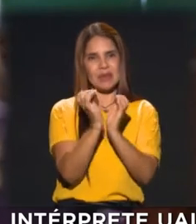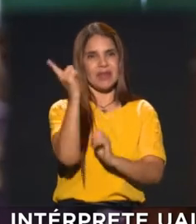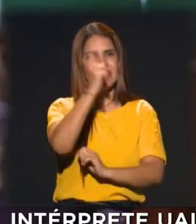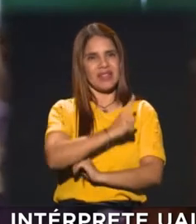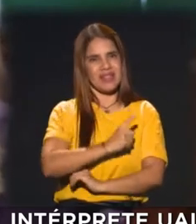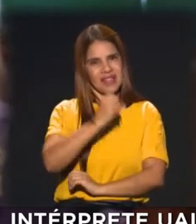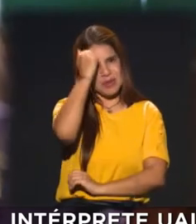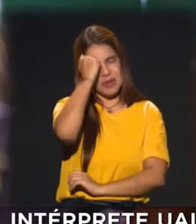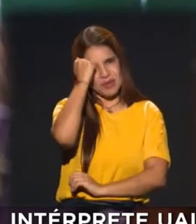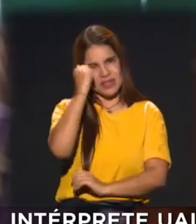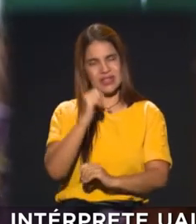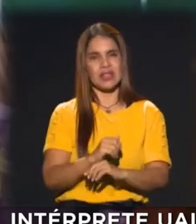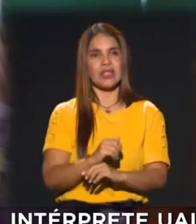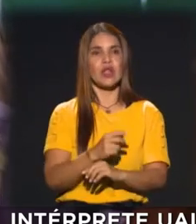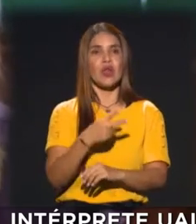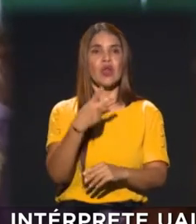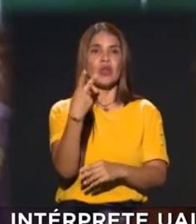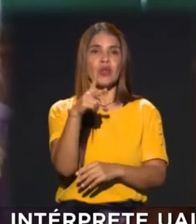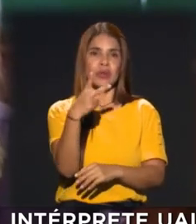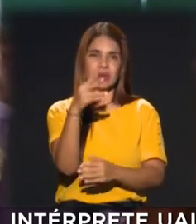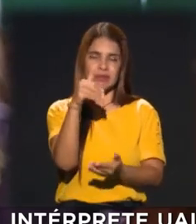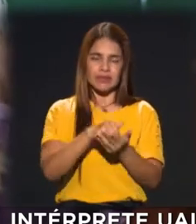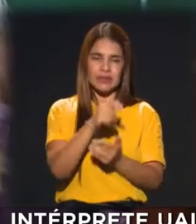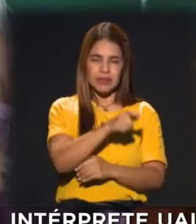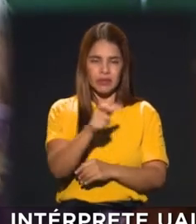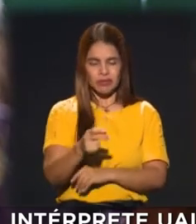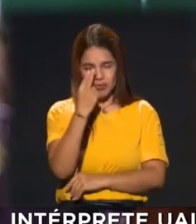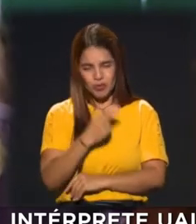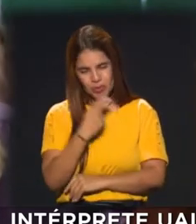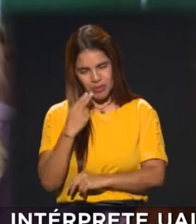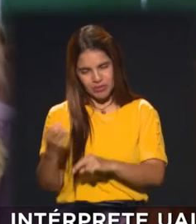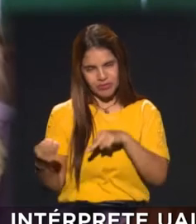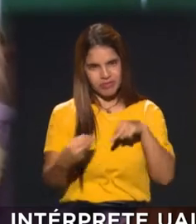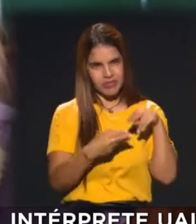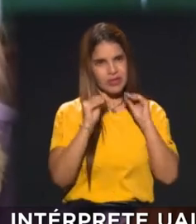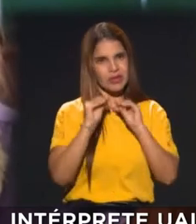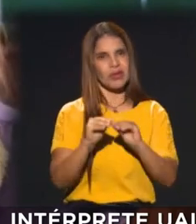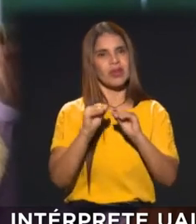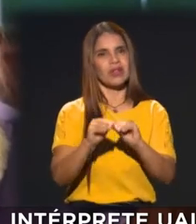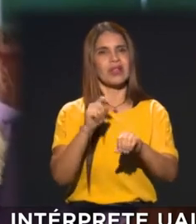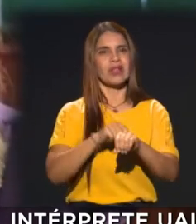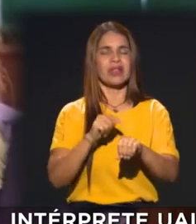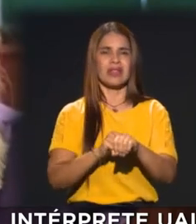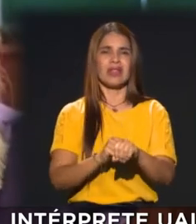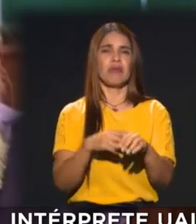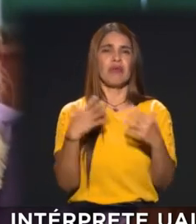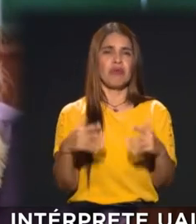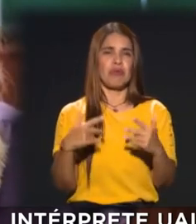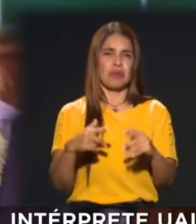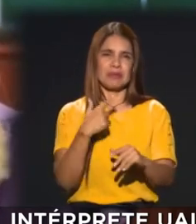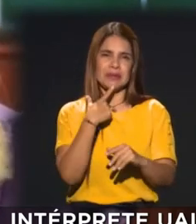del Maestro, el día de más de 12.000 personas comprometidas con la educación durante estos tiempos tan